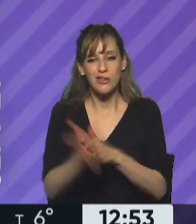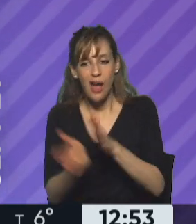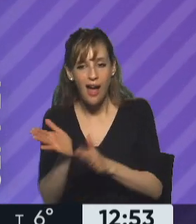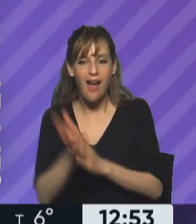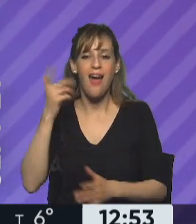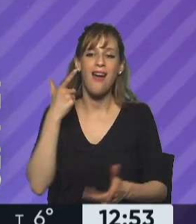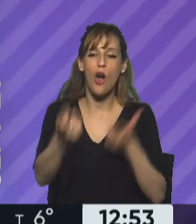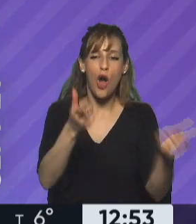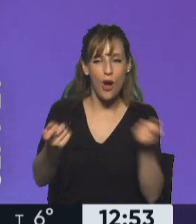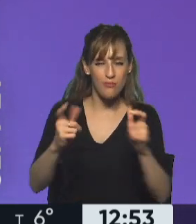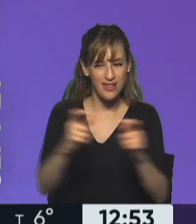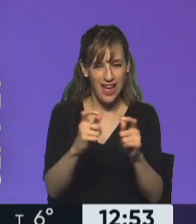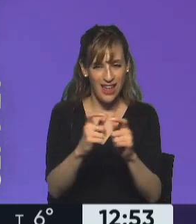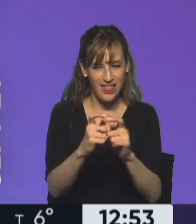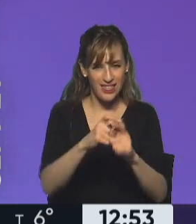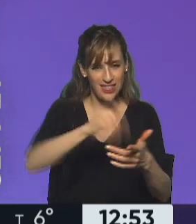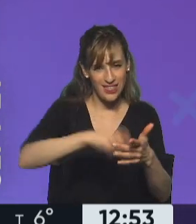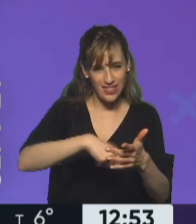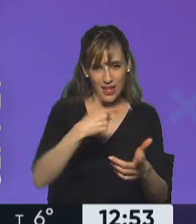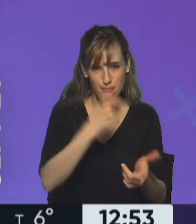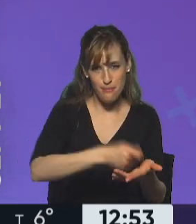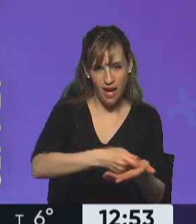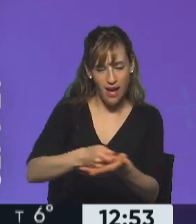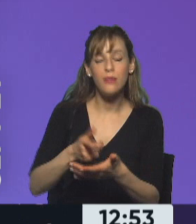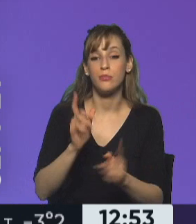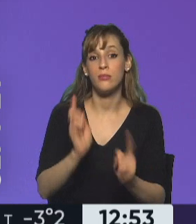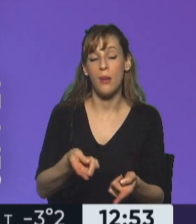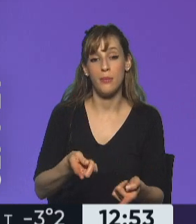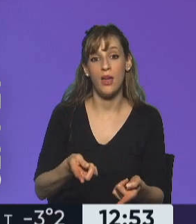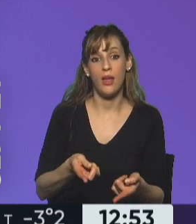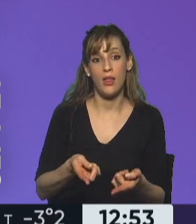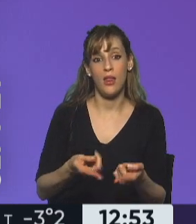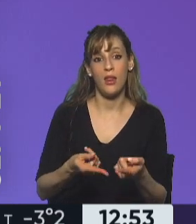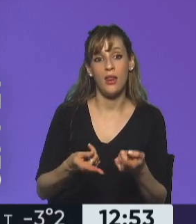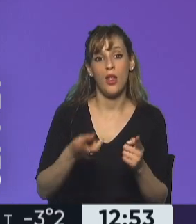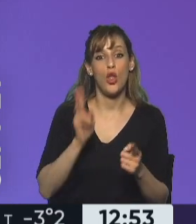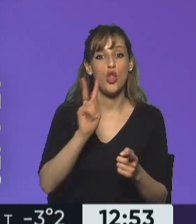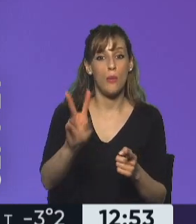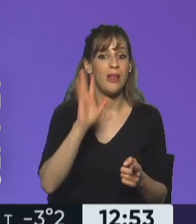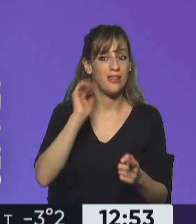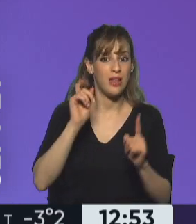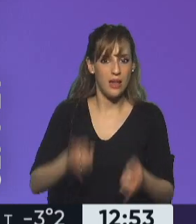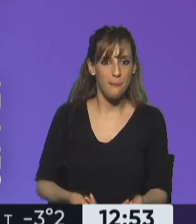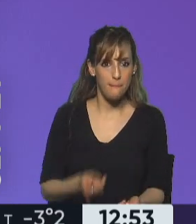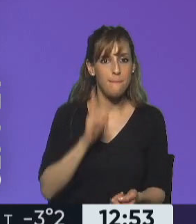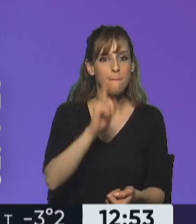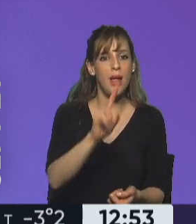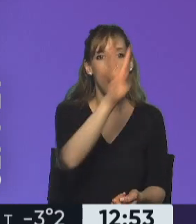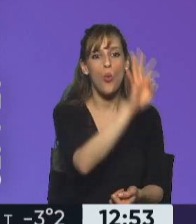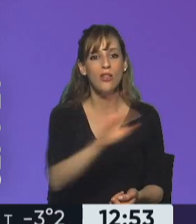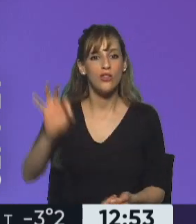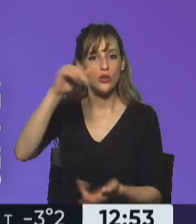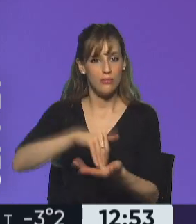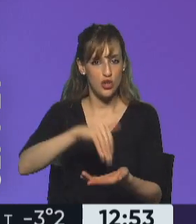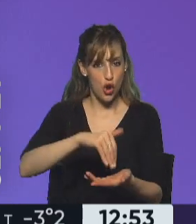vía tarjeta. Fíjate un poquito más atrás que en diciembre de 2006 también tenés un pico. Un pico de 1.400 millones, casi 1.600 en el